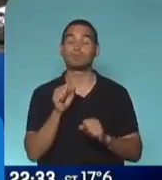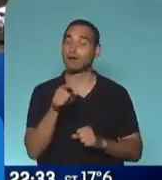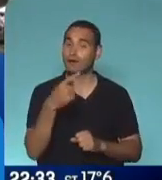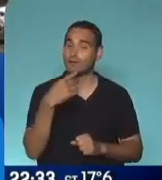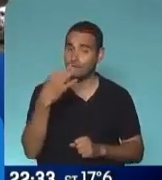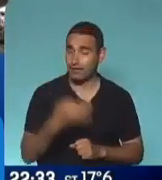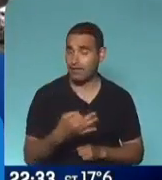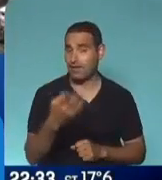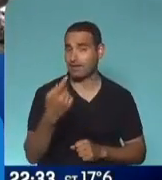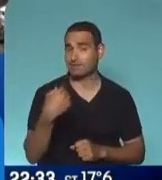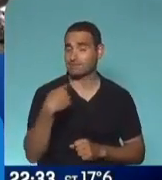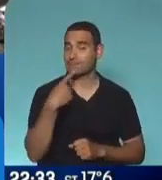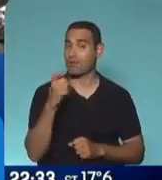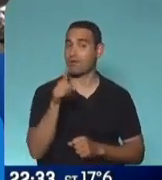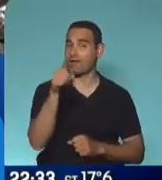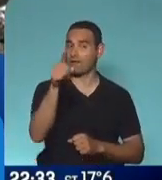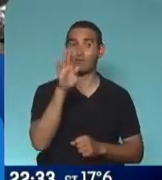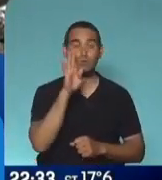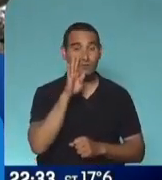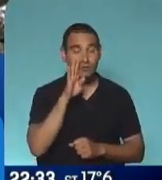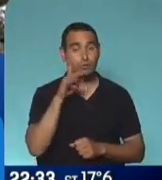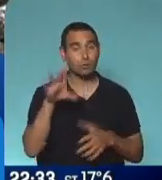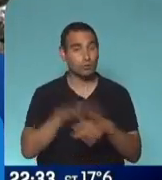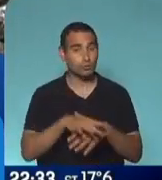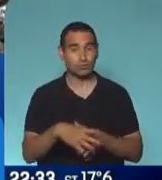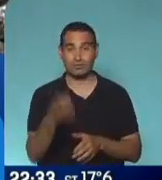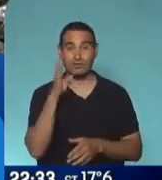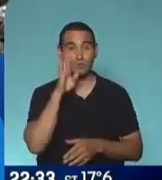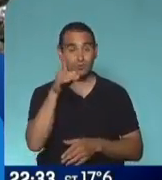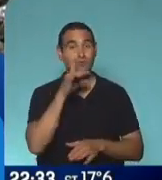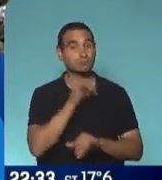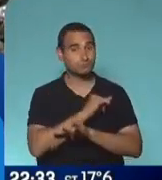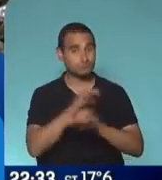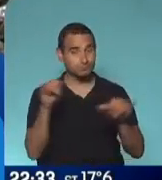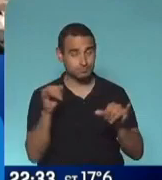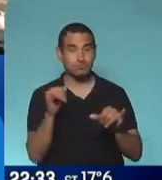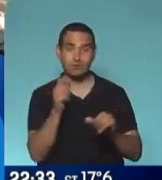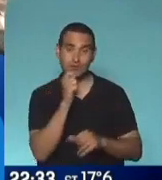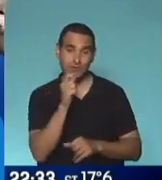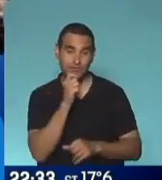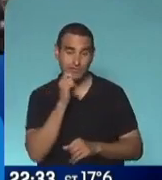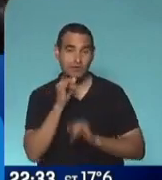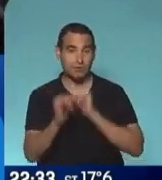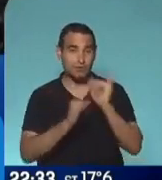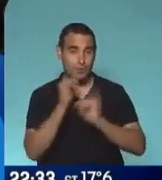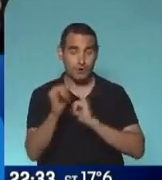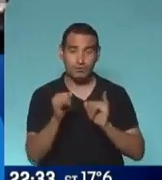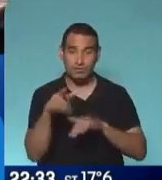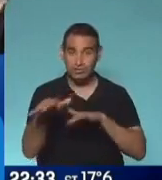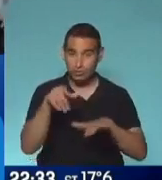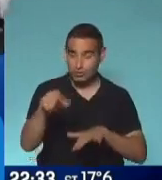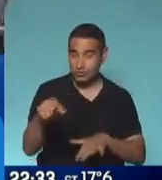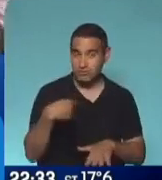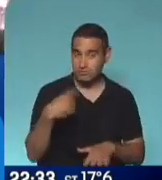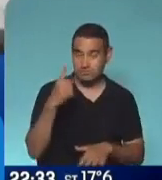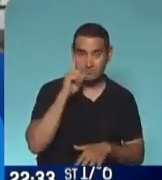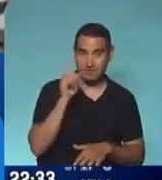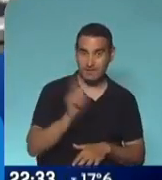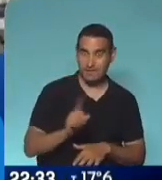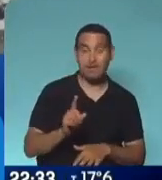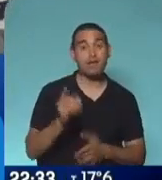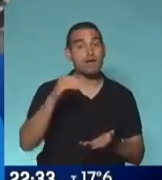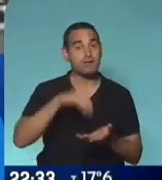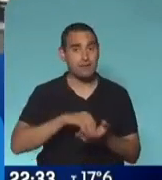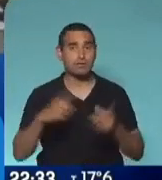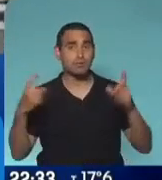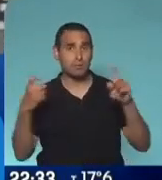se ha comentado mucho en los últimos días en los medios estadounidenses. No estaba previsto ni esta situación ni la crisis política que